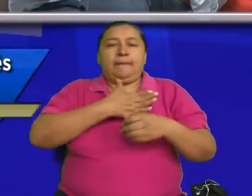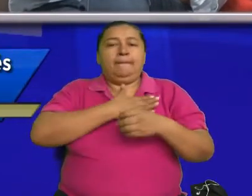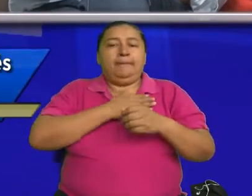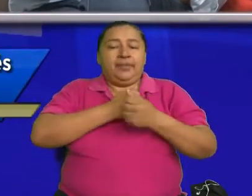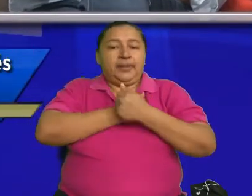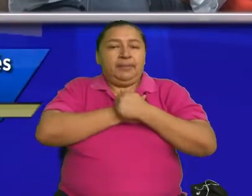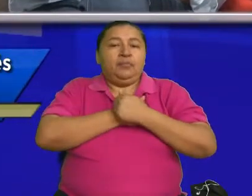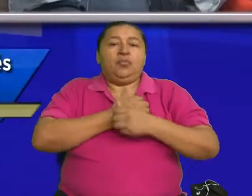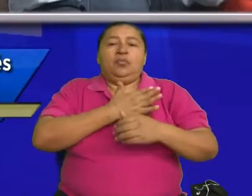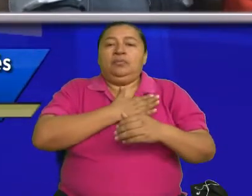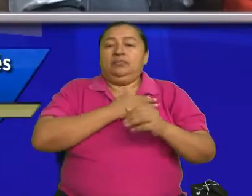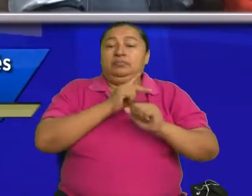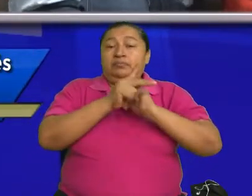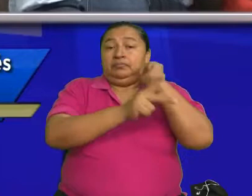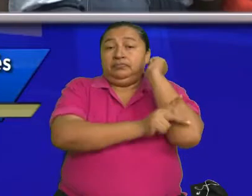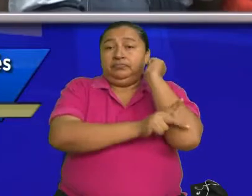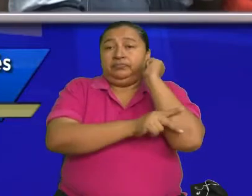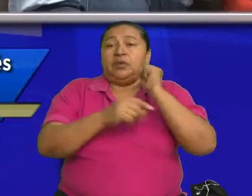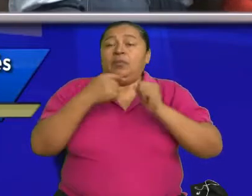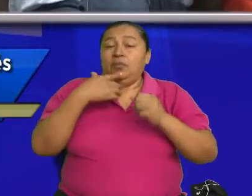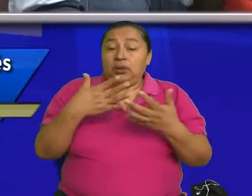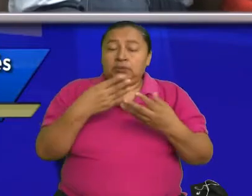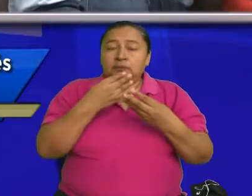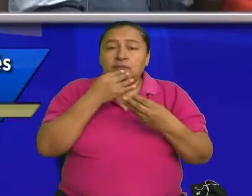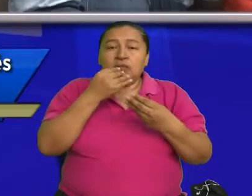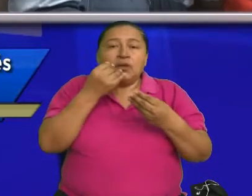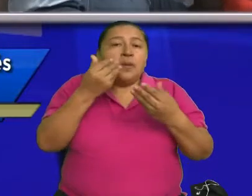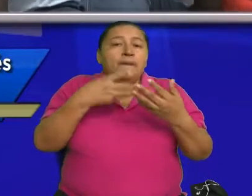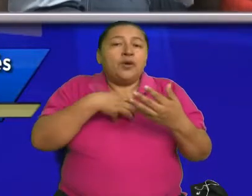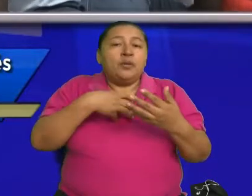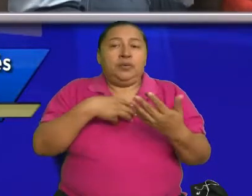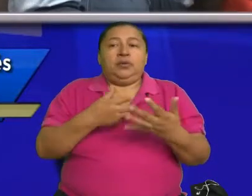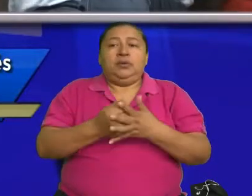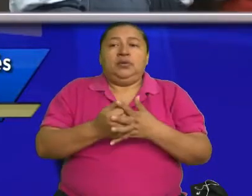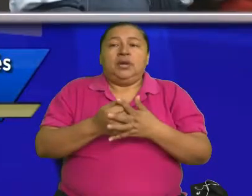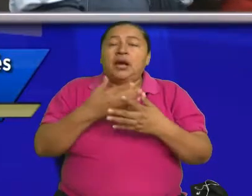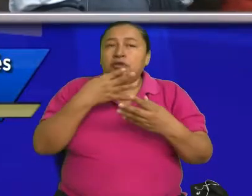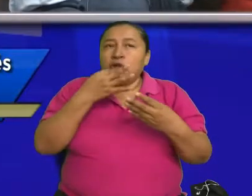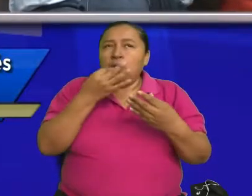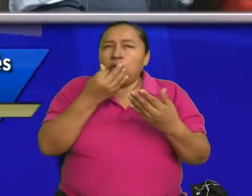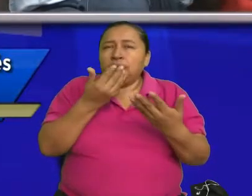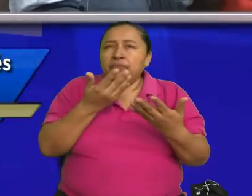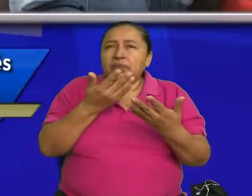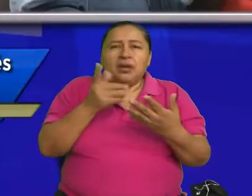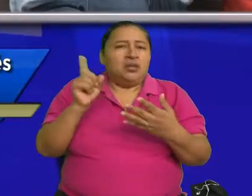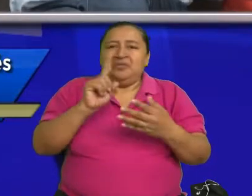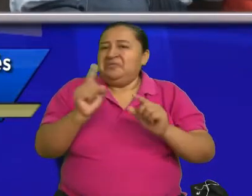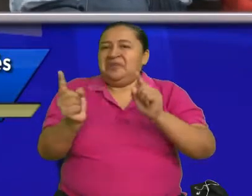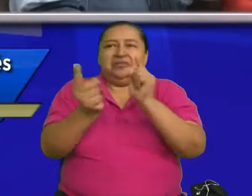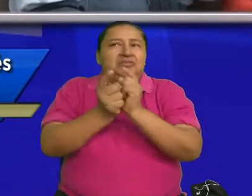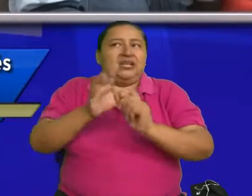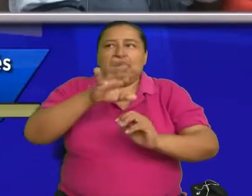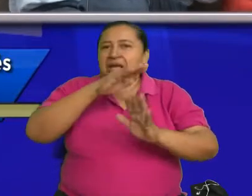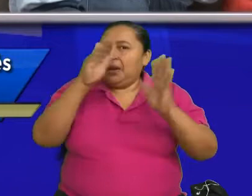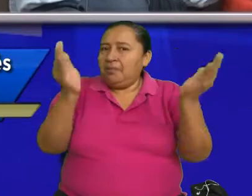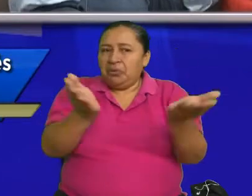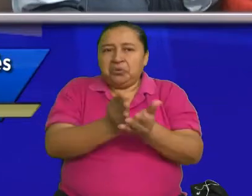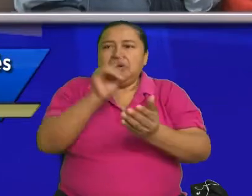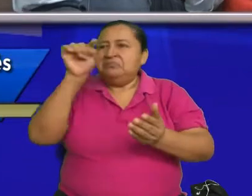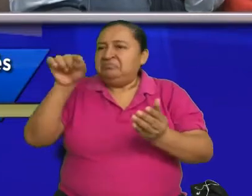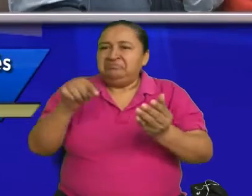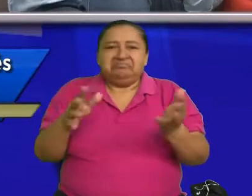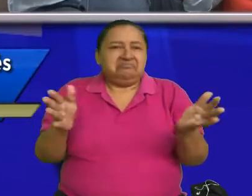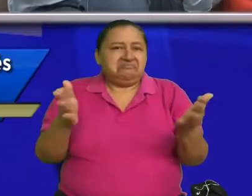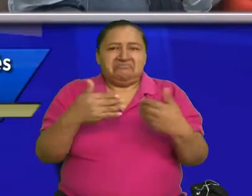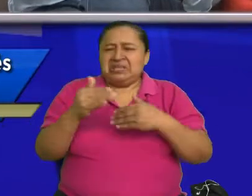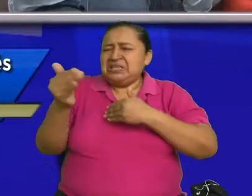vista. Porque esto es el sabor que vos te llevas. Ese sabor no lo vas a encontrar en ninguna parte del mundo, aunque esté cerca,